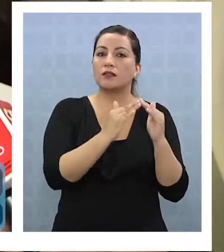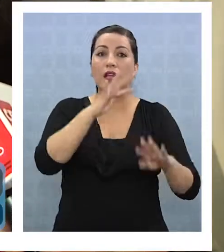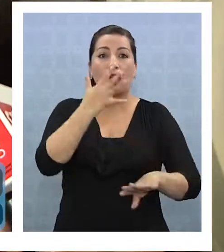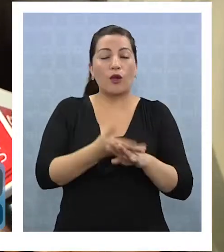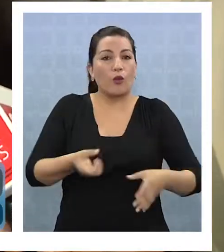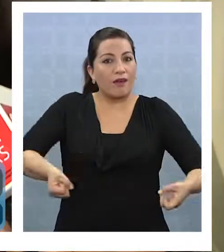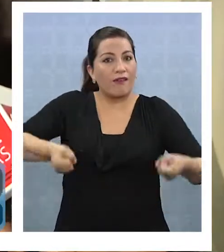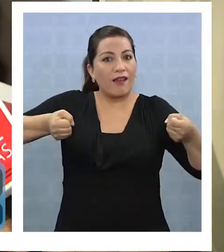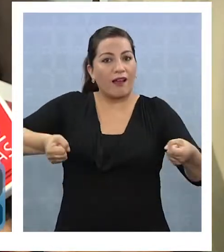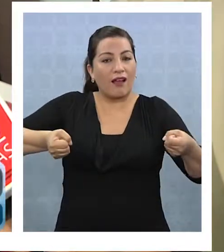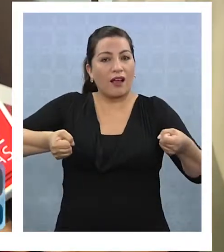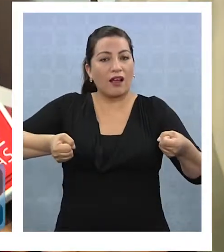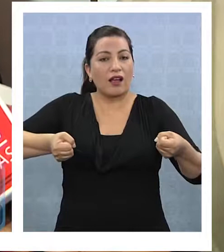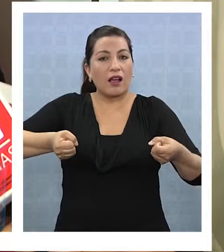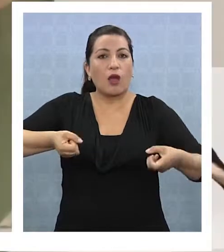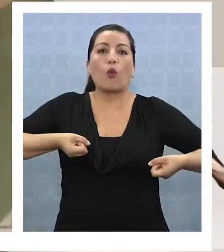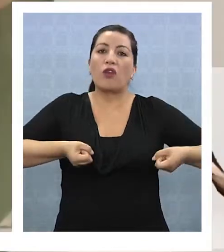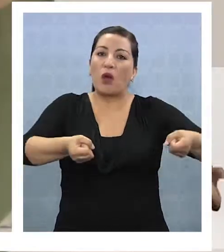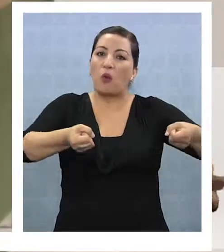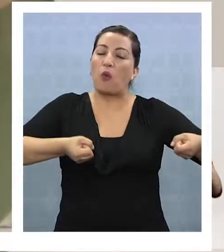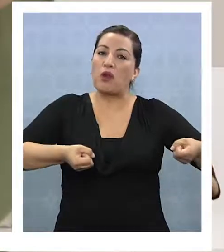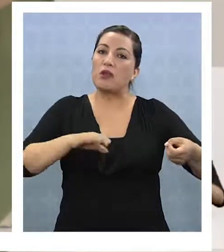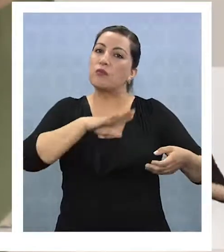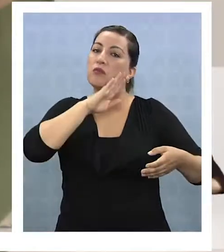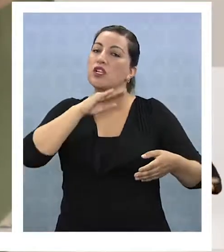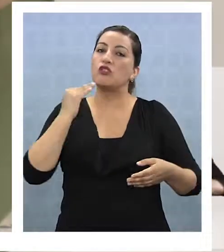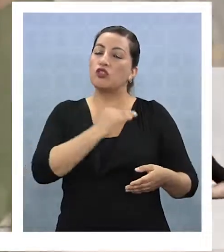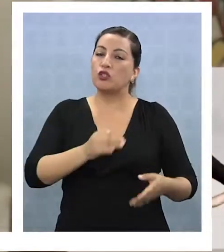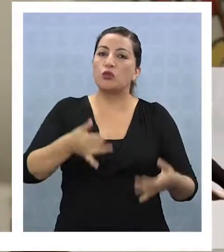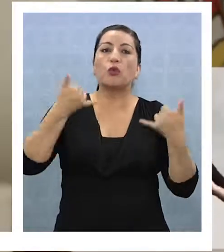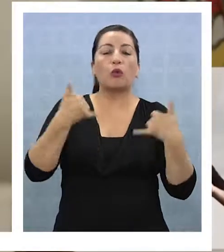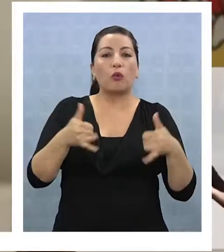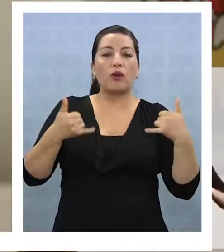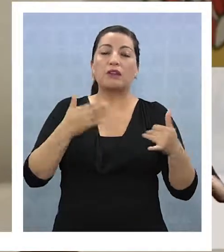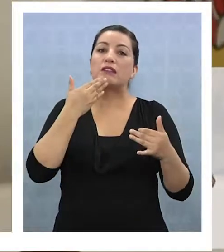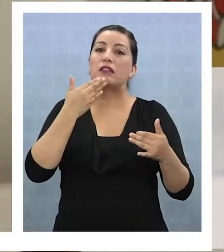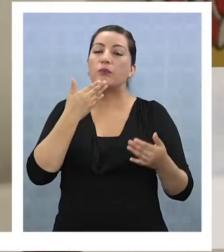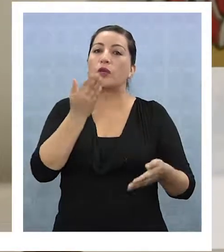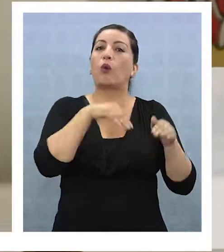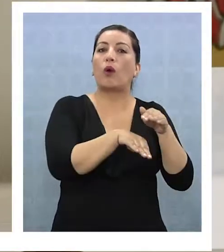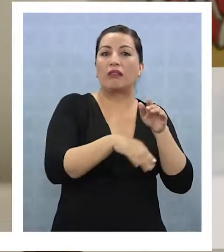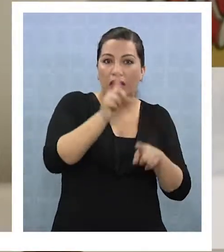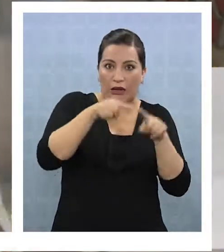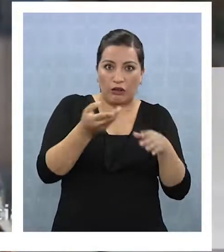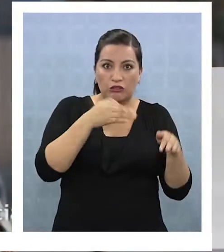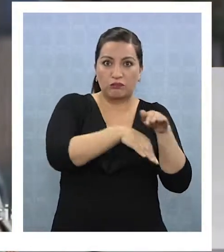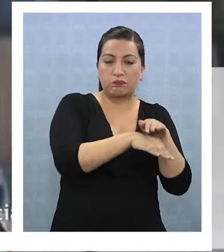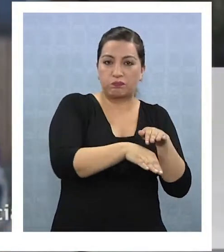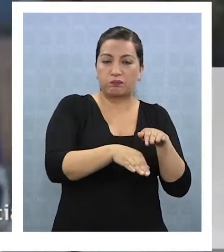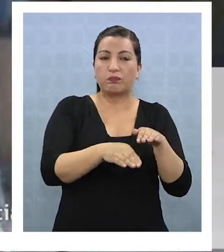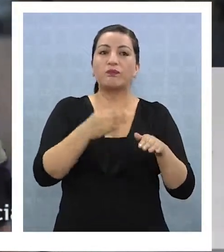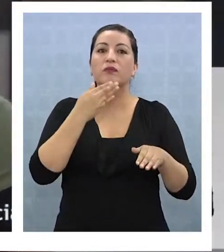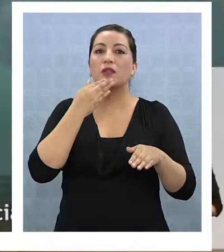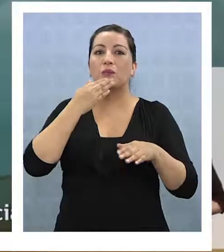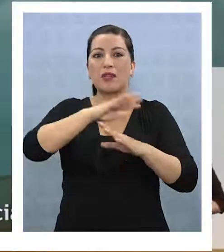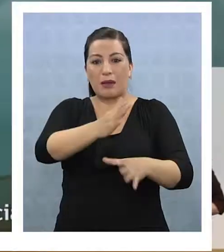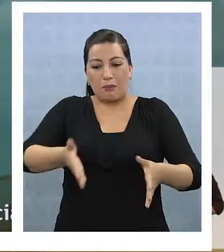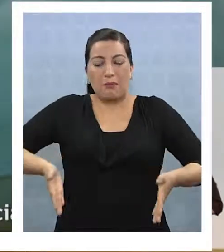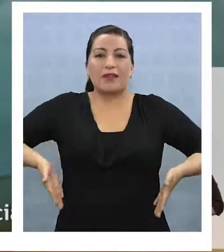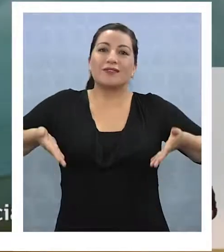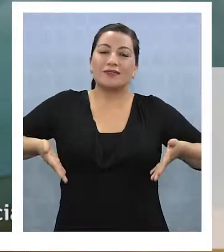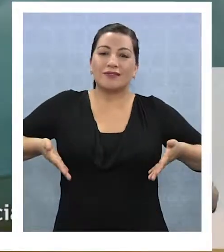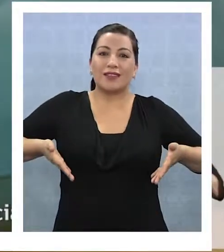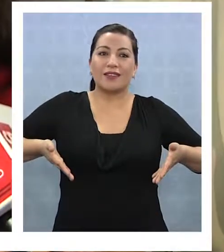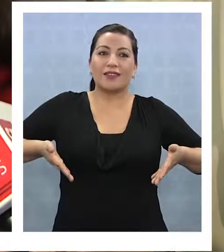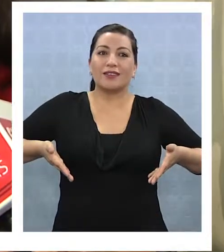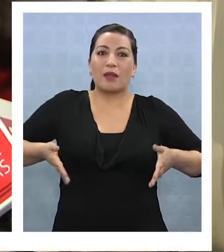caja donde viene la cuna que está destinada también para que los niños jueguen y puedan guardar y organizar las cosas. Viene el meitai mejorado que es